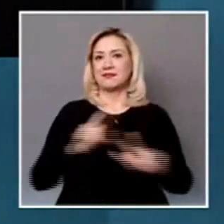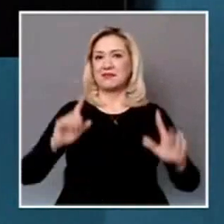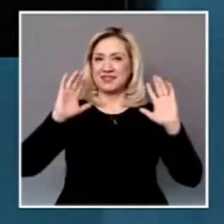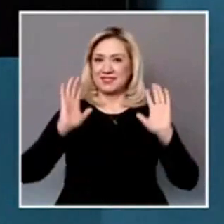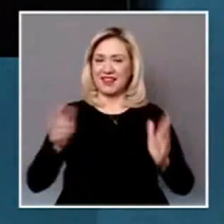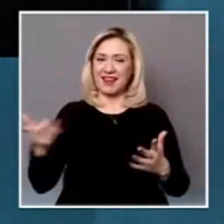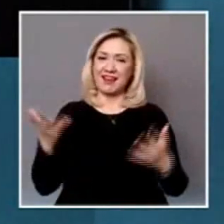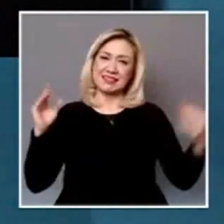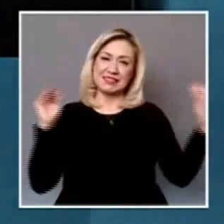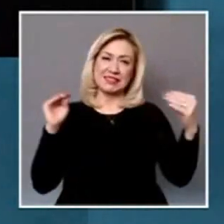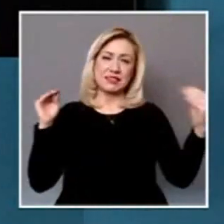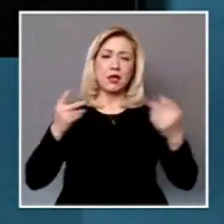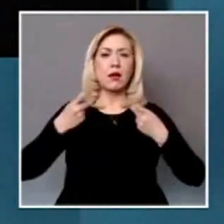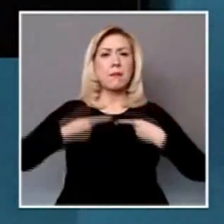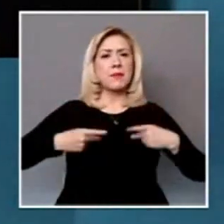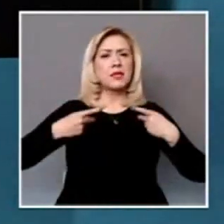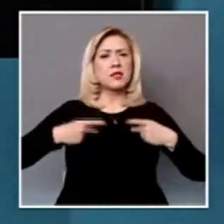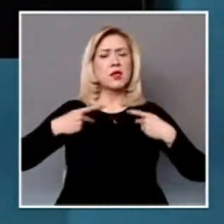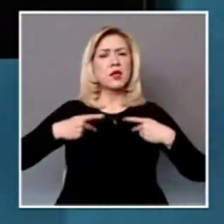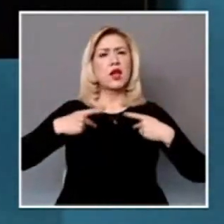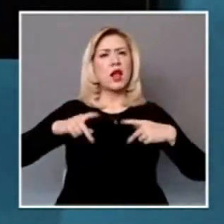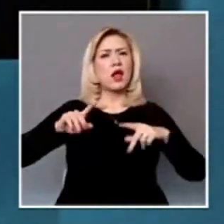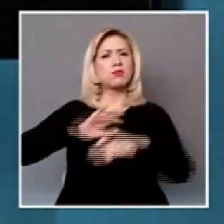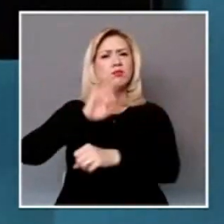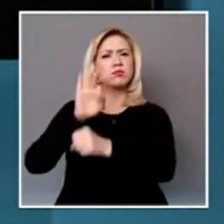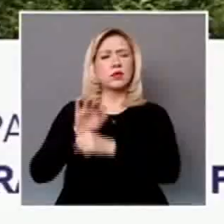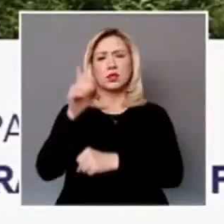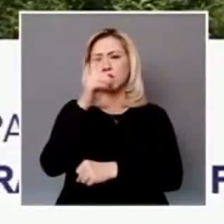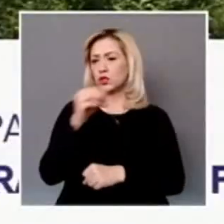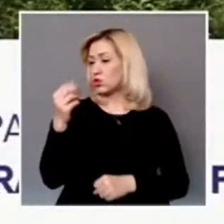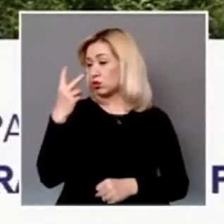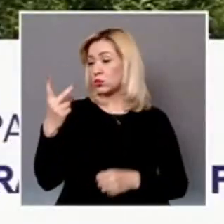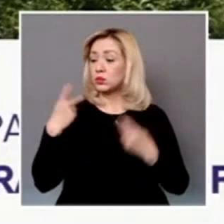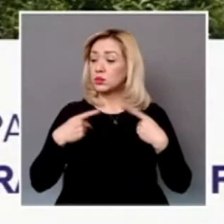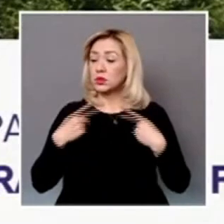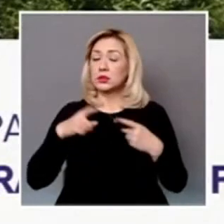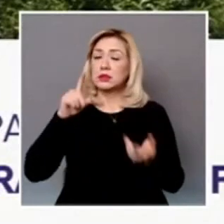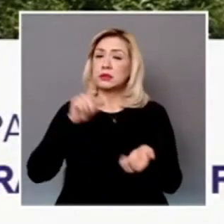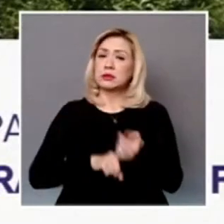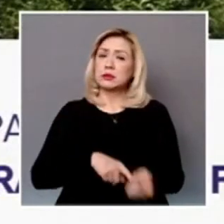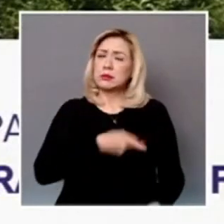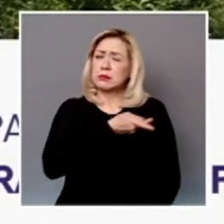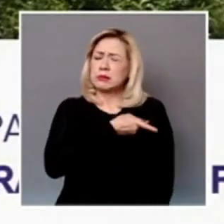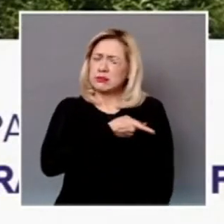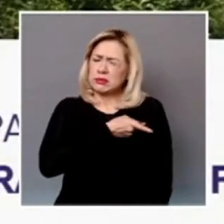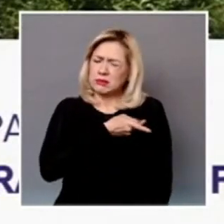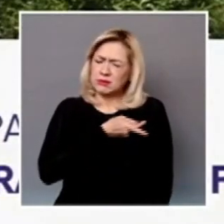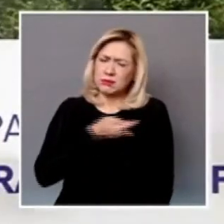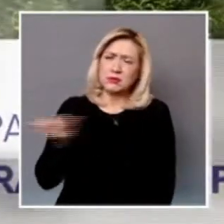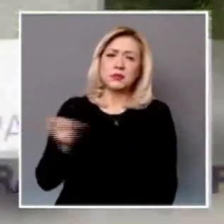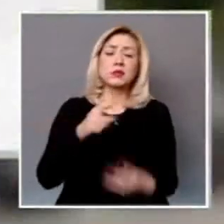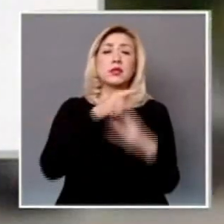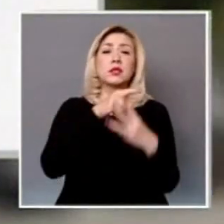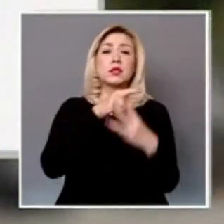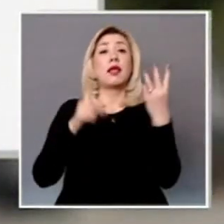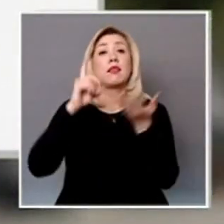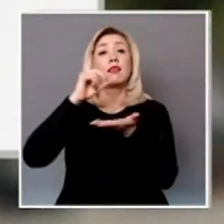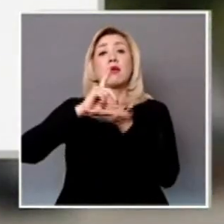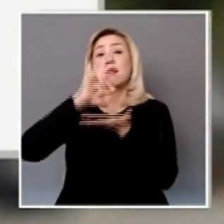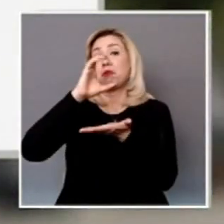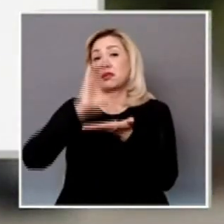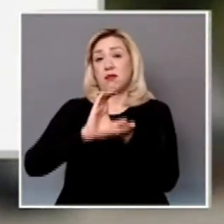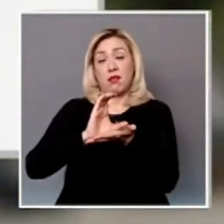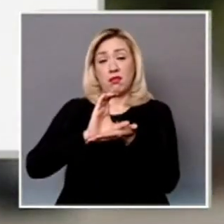que recibieron este beneficio, 102 se encontraban en situación de pobreza, 3 presentaban discapacidad permanente, 3